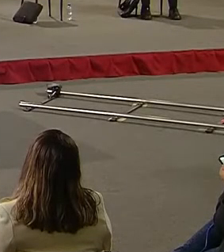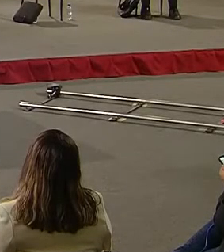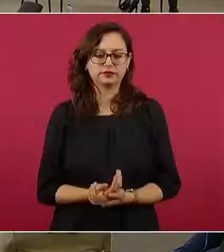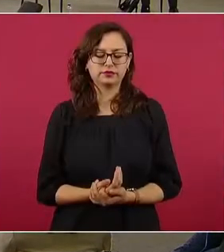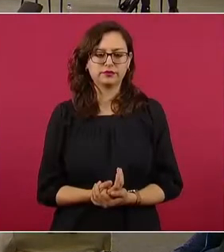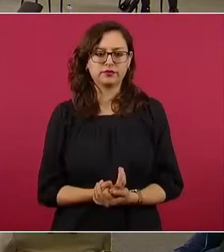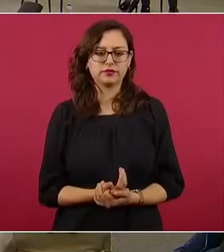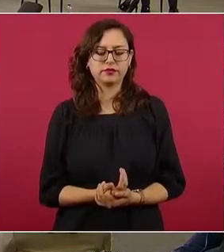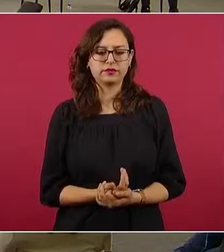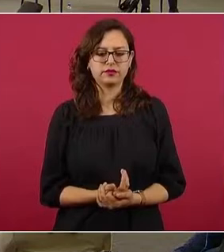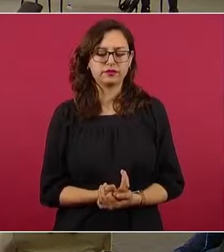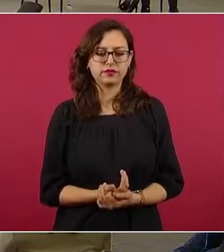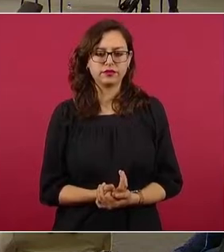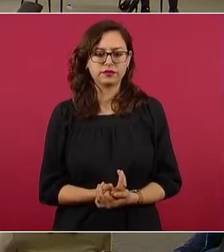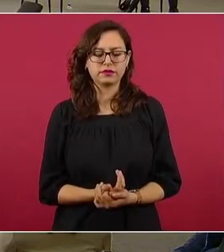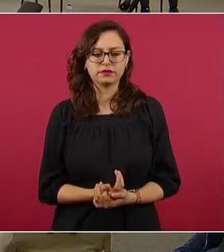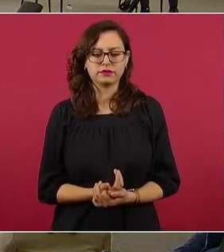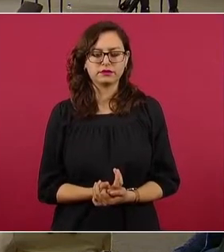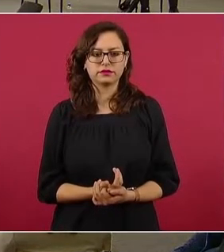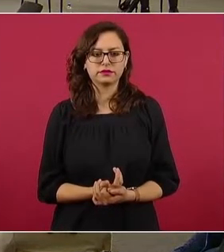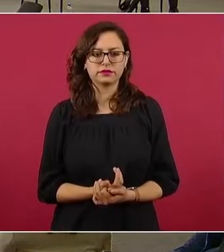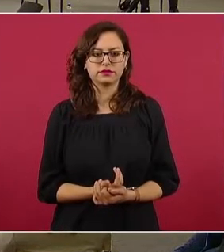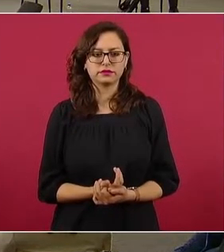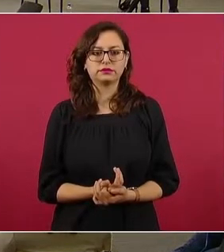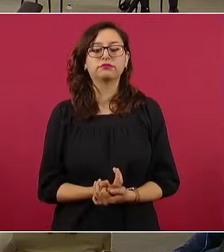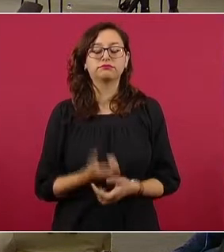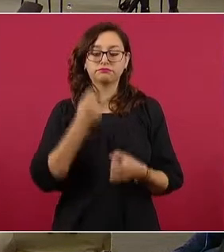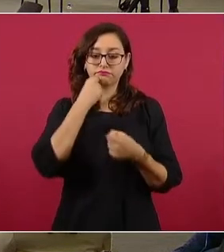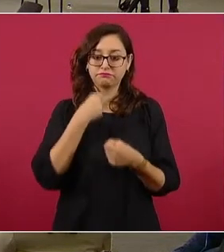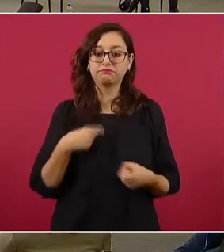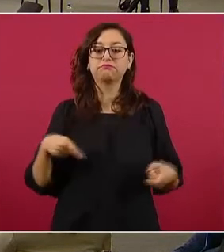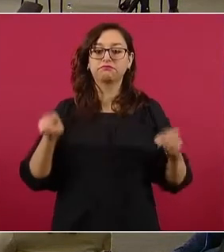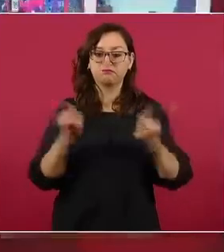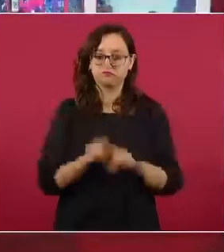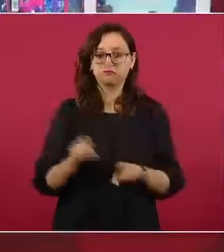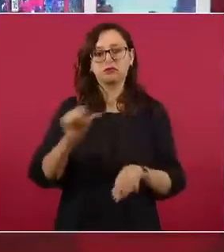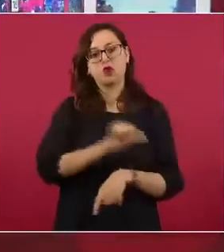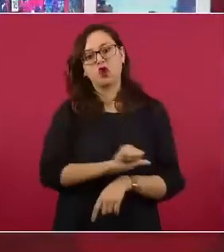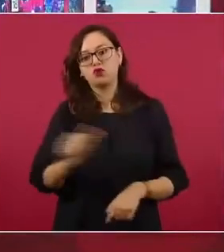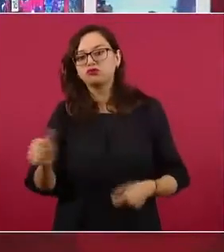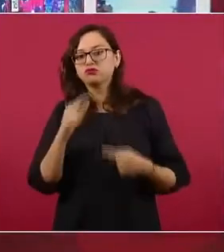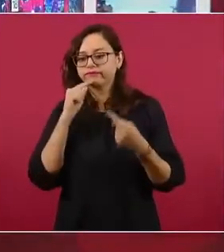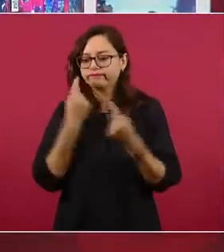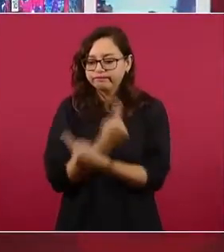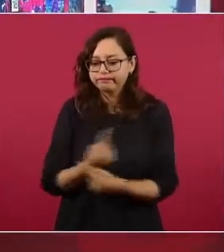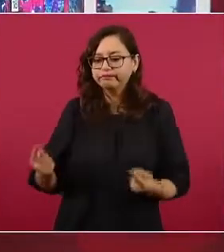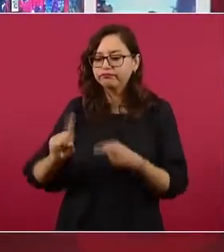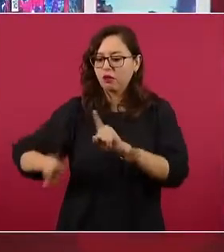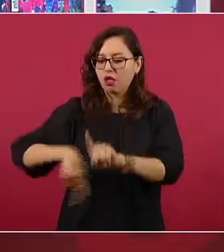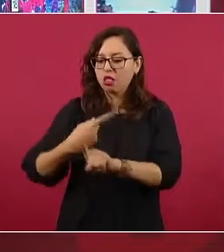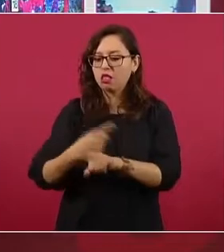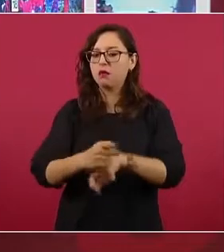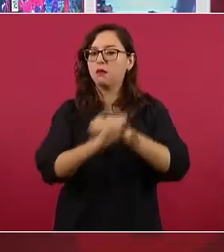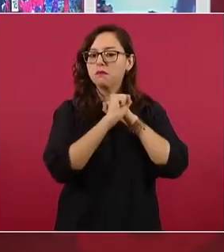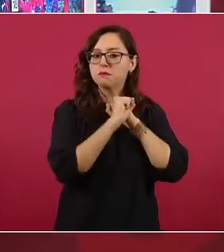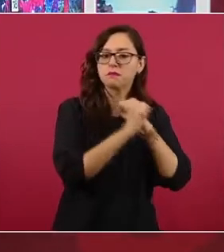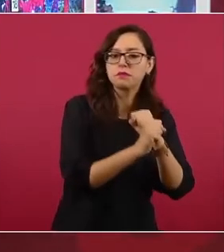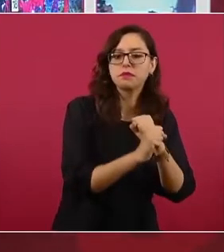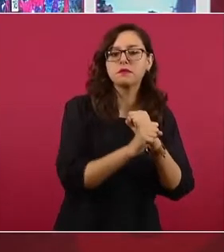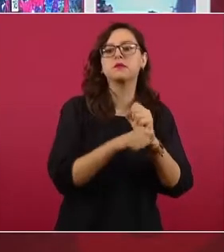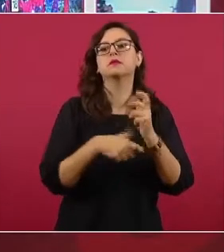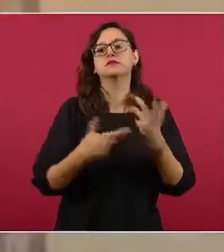También en delitos que incumben la explotación sexual infantil y el abuso infantil, que son delitos por